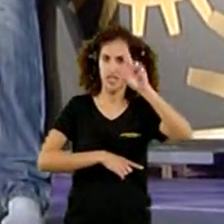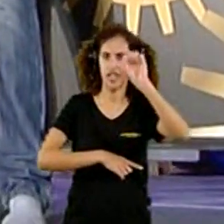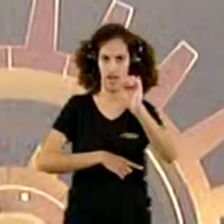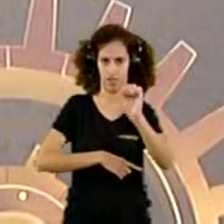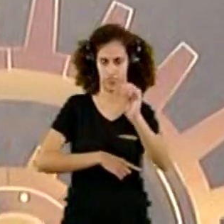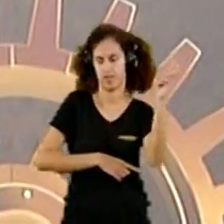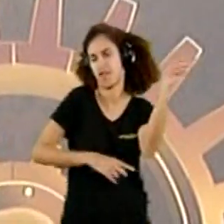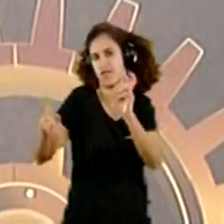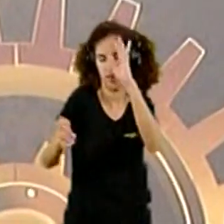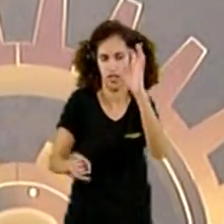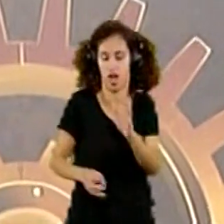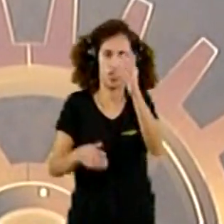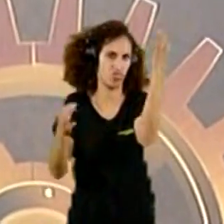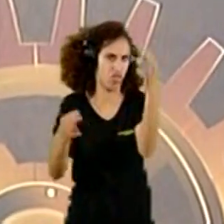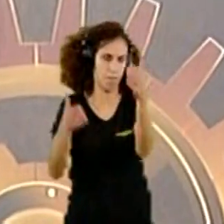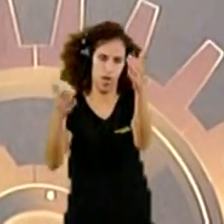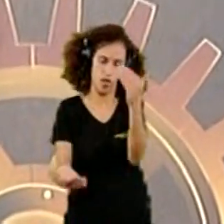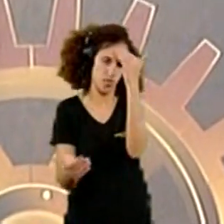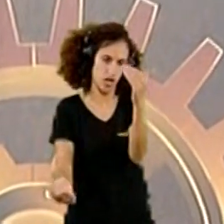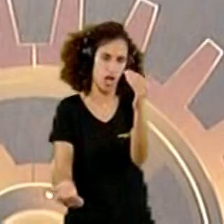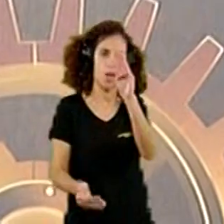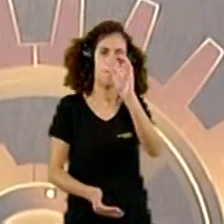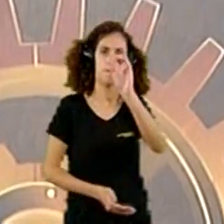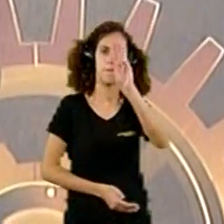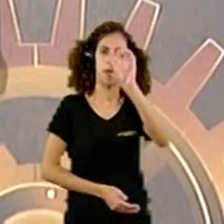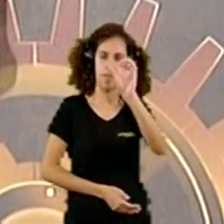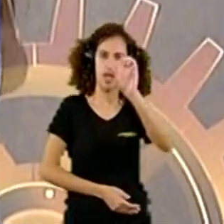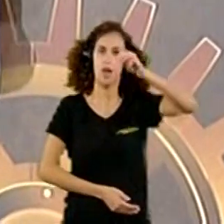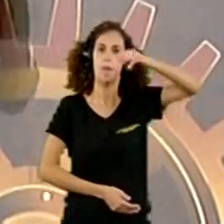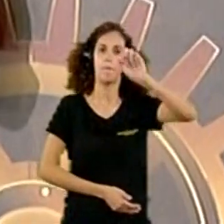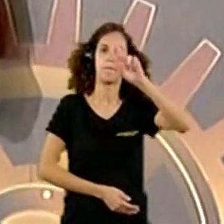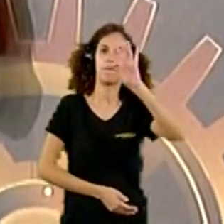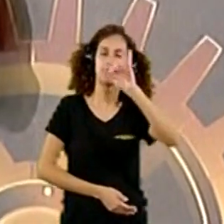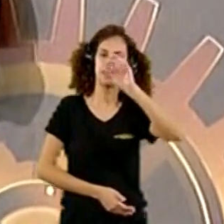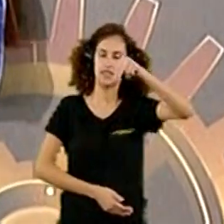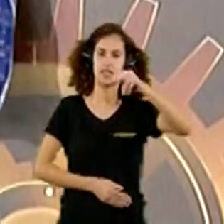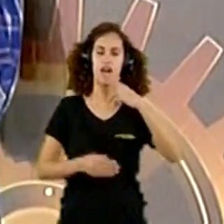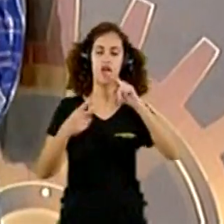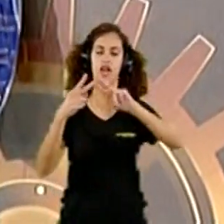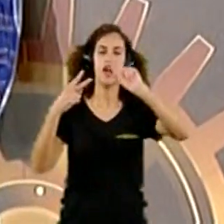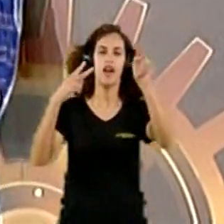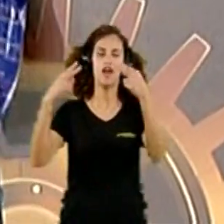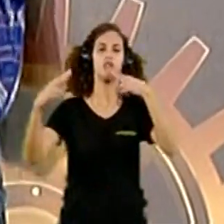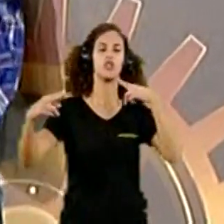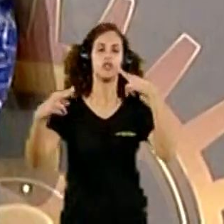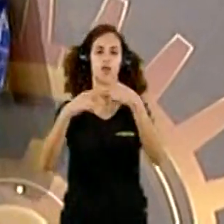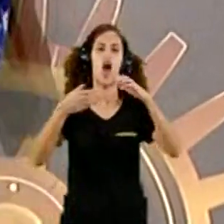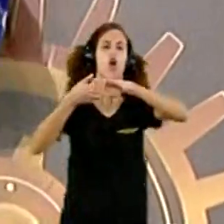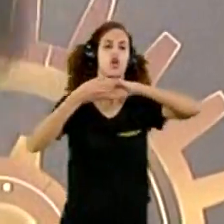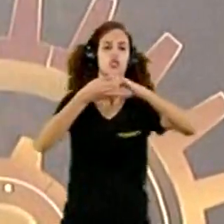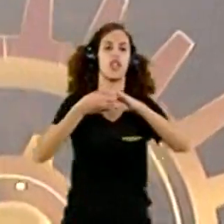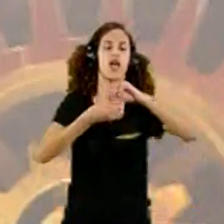homenaje a Pepe Martín? Con todos ustedes, los cuñados de Pepe Martín o los cuñados que ustedes